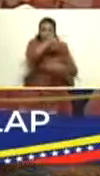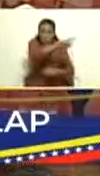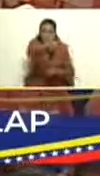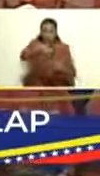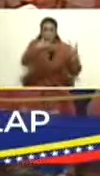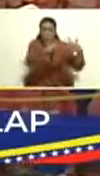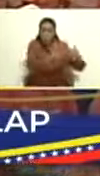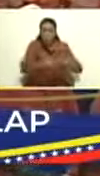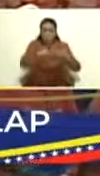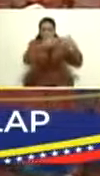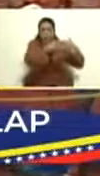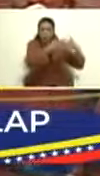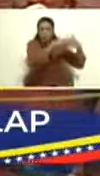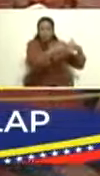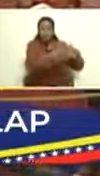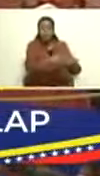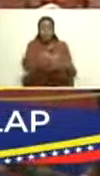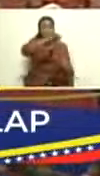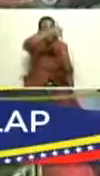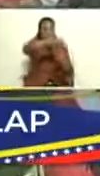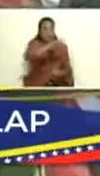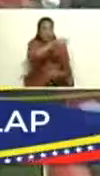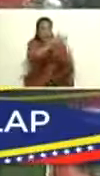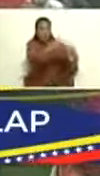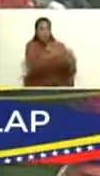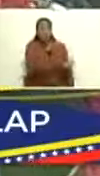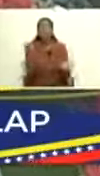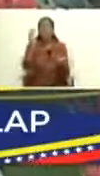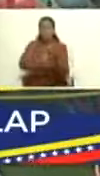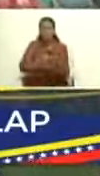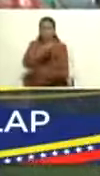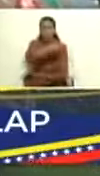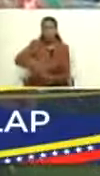volverán, no volverán.